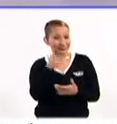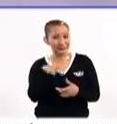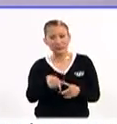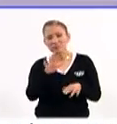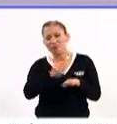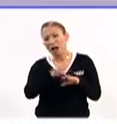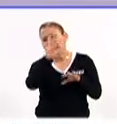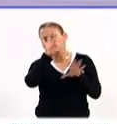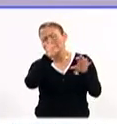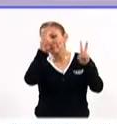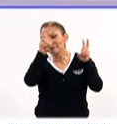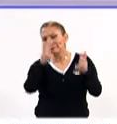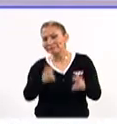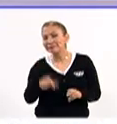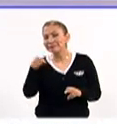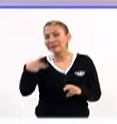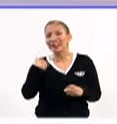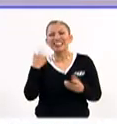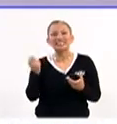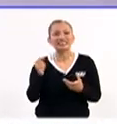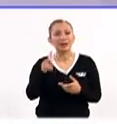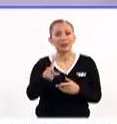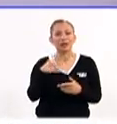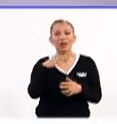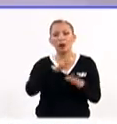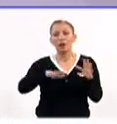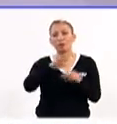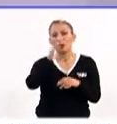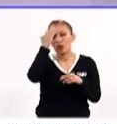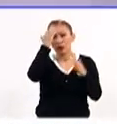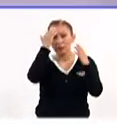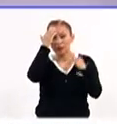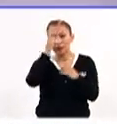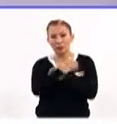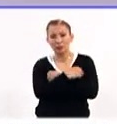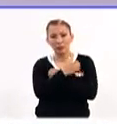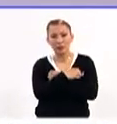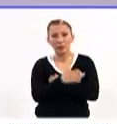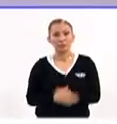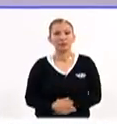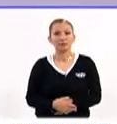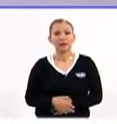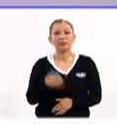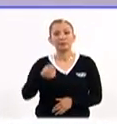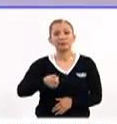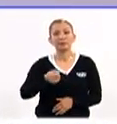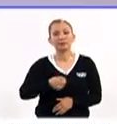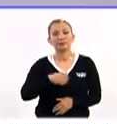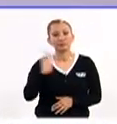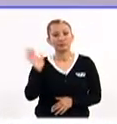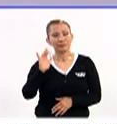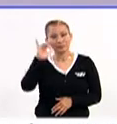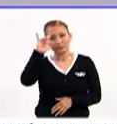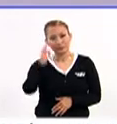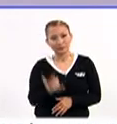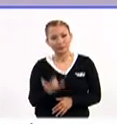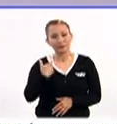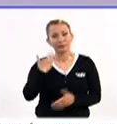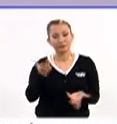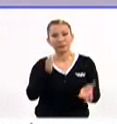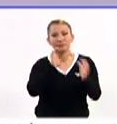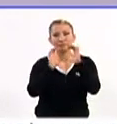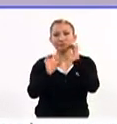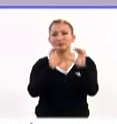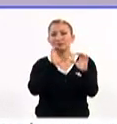donde tendremos mucho más en esta aventura televisiva por el mundo del conocimiento educativo. Nos despedimos de Griselda Yebra, quien nos